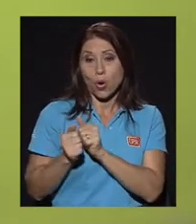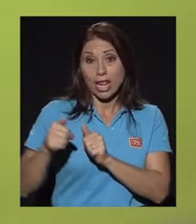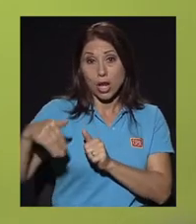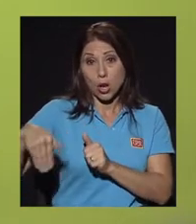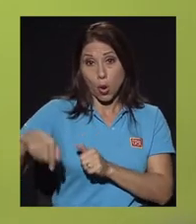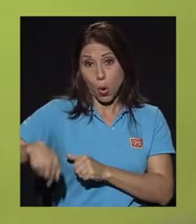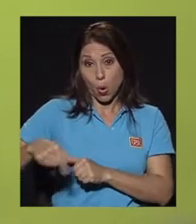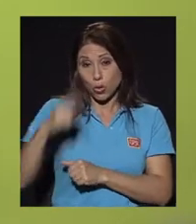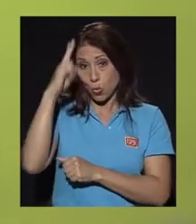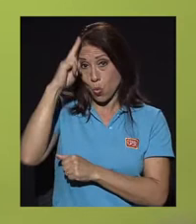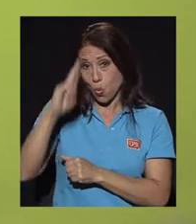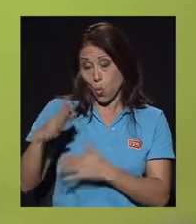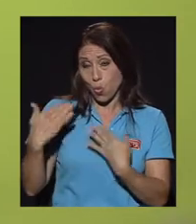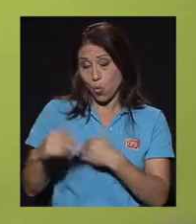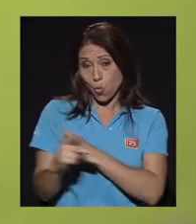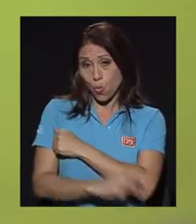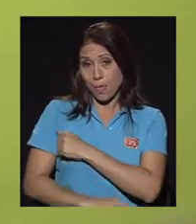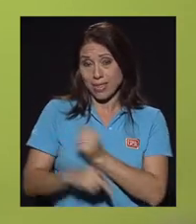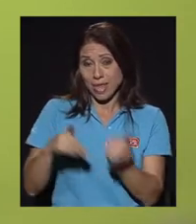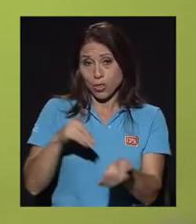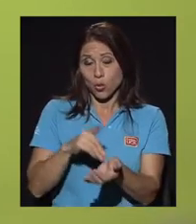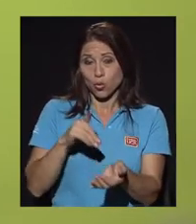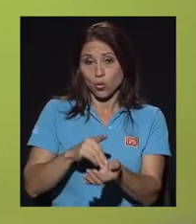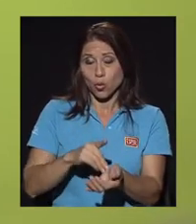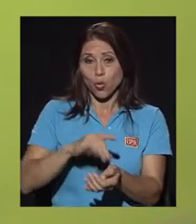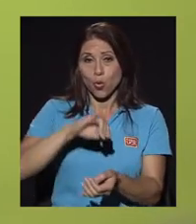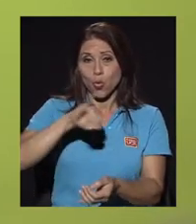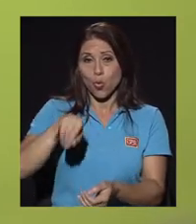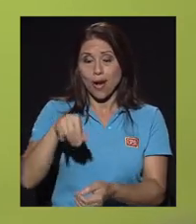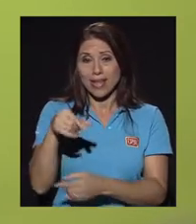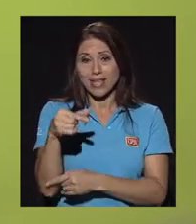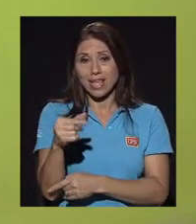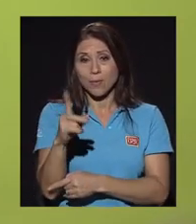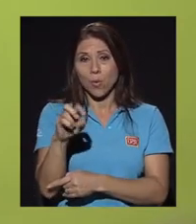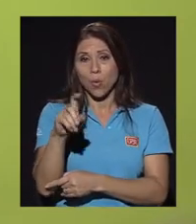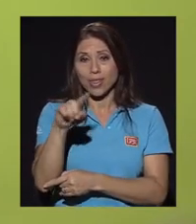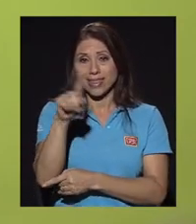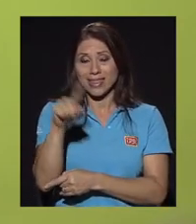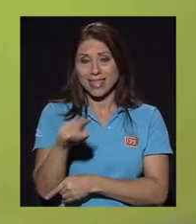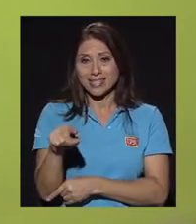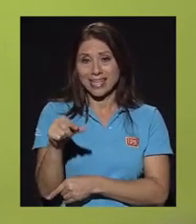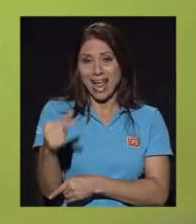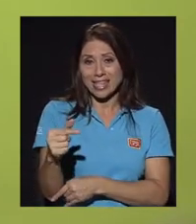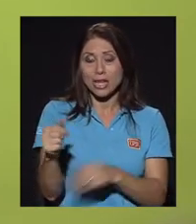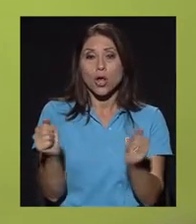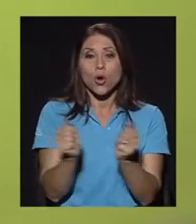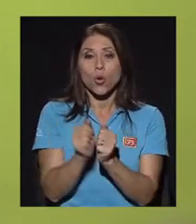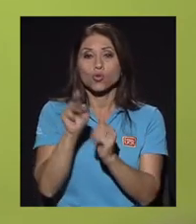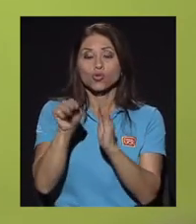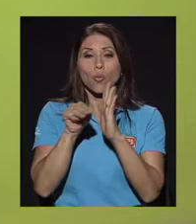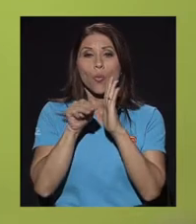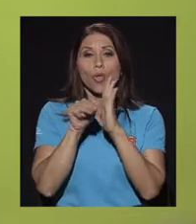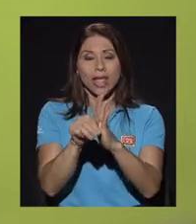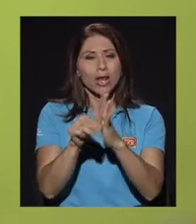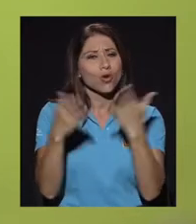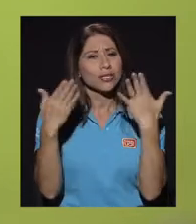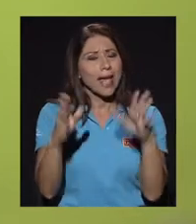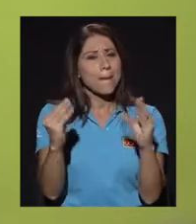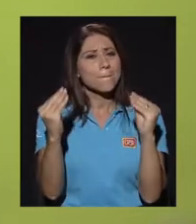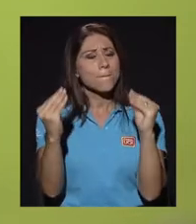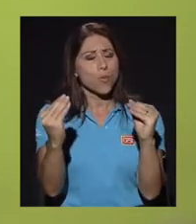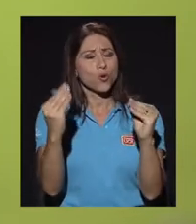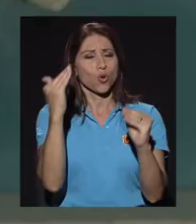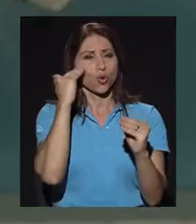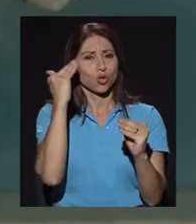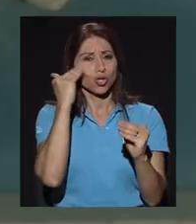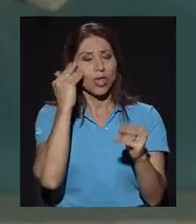patria, doctor Juan Guillermo Ortiz Gayer, en su modelo universalmente conocido Hospital Sin